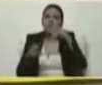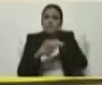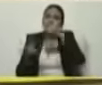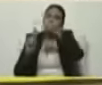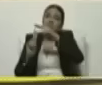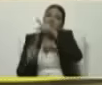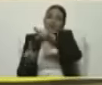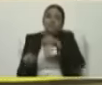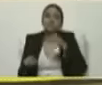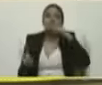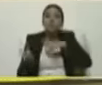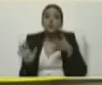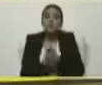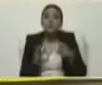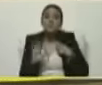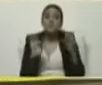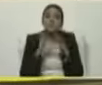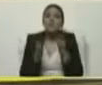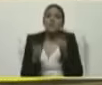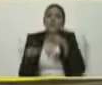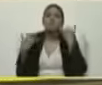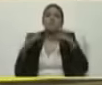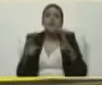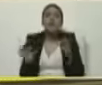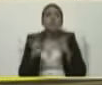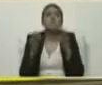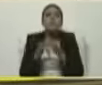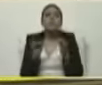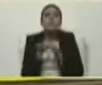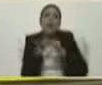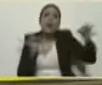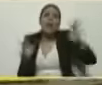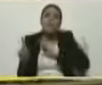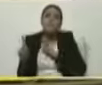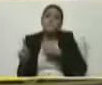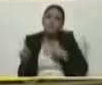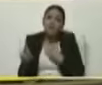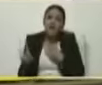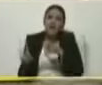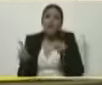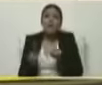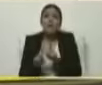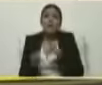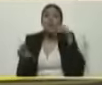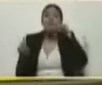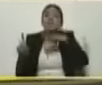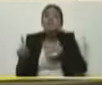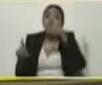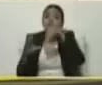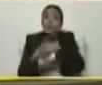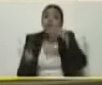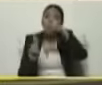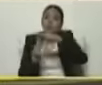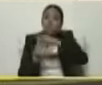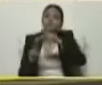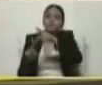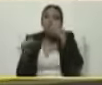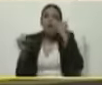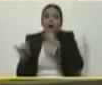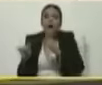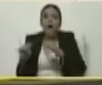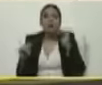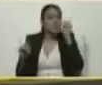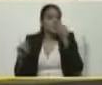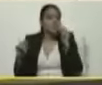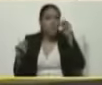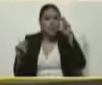Samuel Darío Maldonado es como un primo cuarto para mí. Fue una leyenda en el Táchira y en el occidente del país, Samuel Darío Maldonado, también